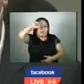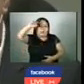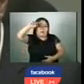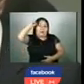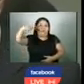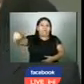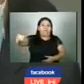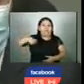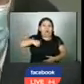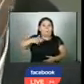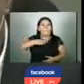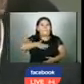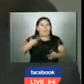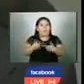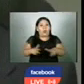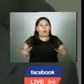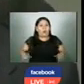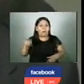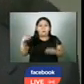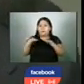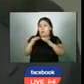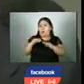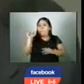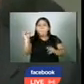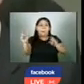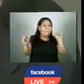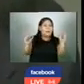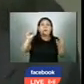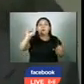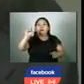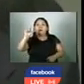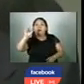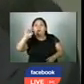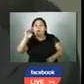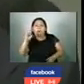en mi lenguaje popular, salario es lo mismo que sueldo, una retribución.